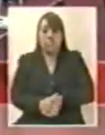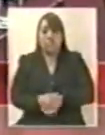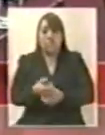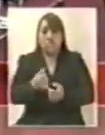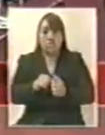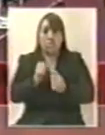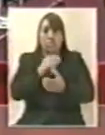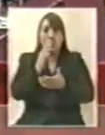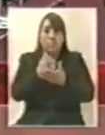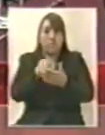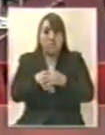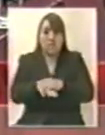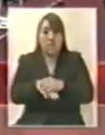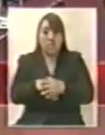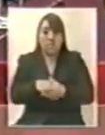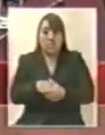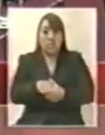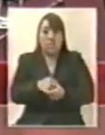no son